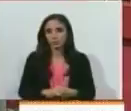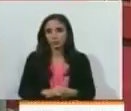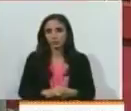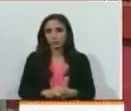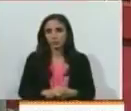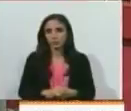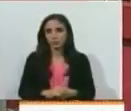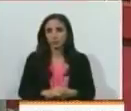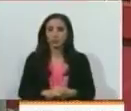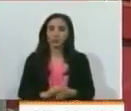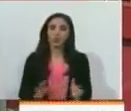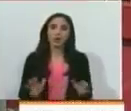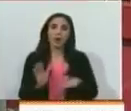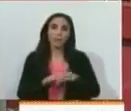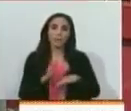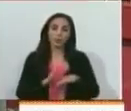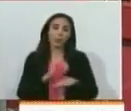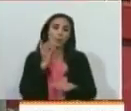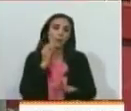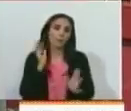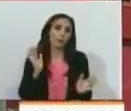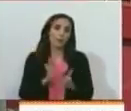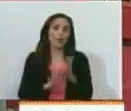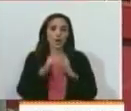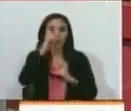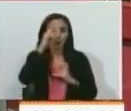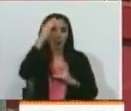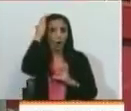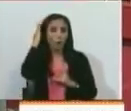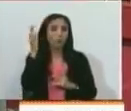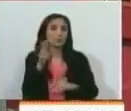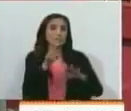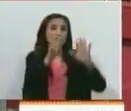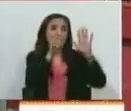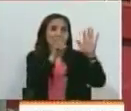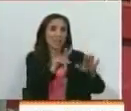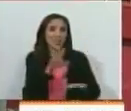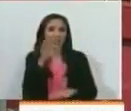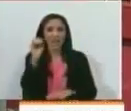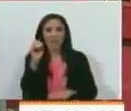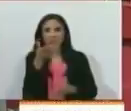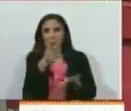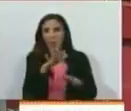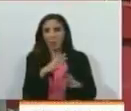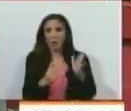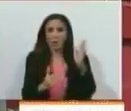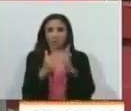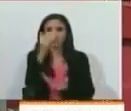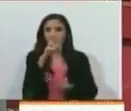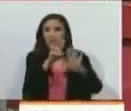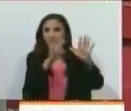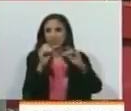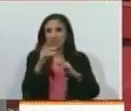va, porque ustedes lo que pasa, el problema de Ramos Jalú es que él ya tiene 70 y pico, ¿oyeron? Y él no tiene más chance,